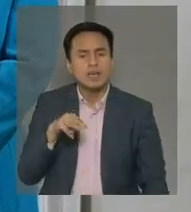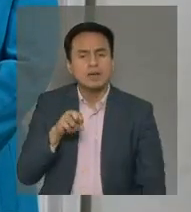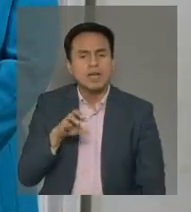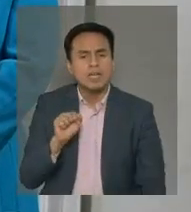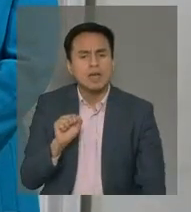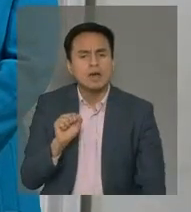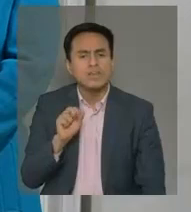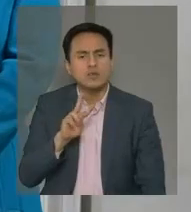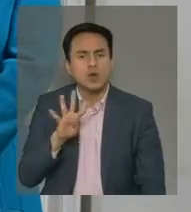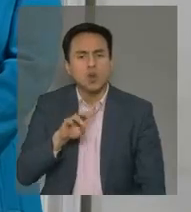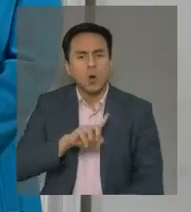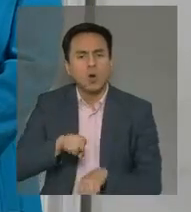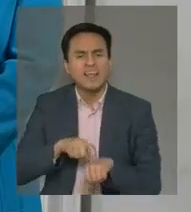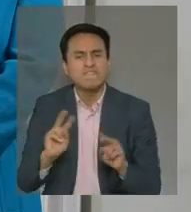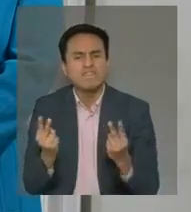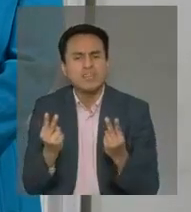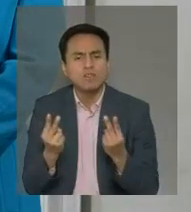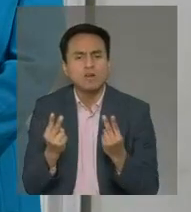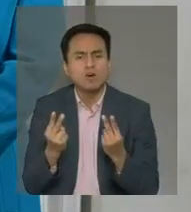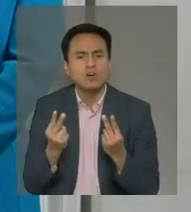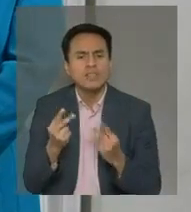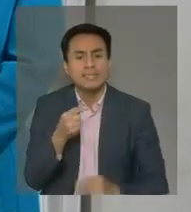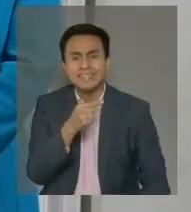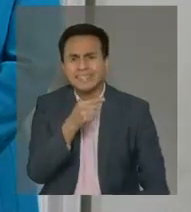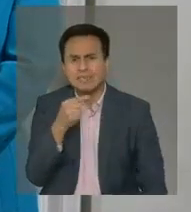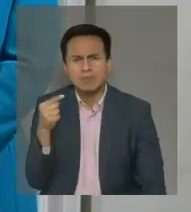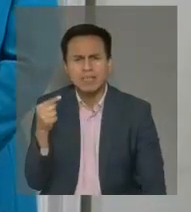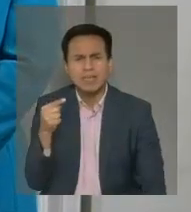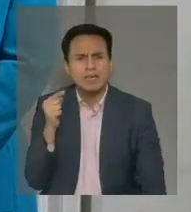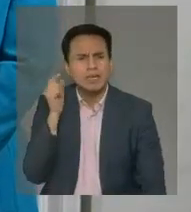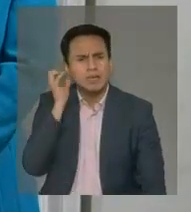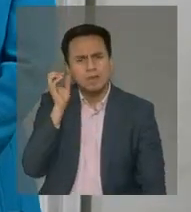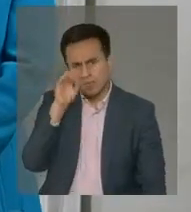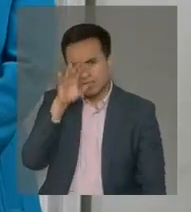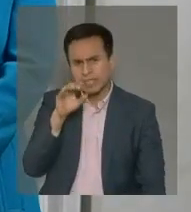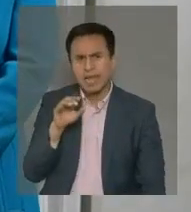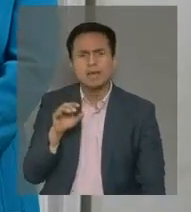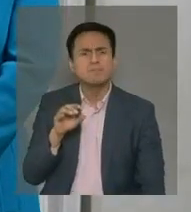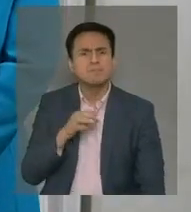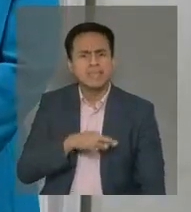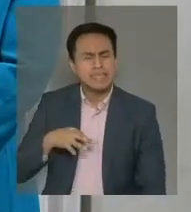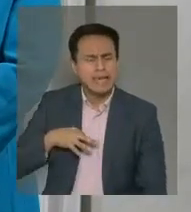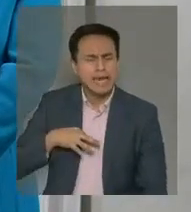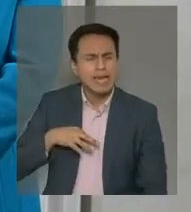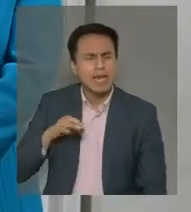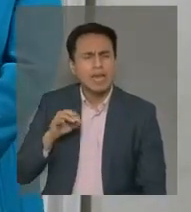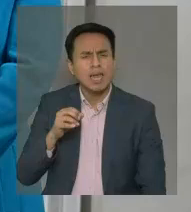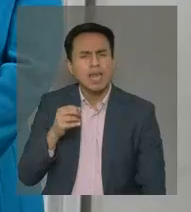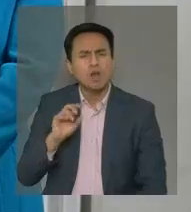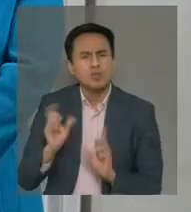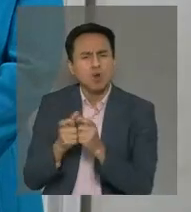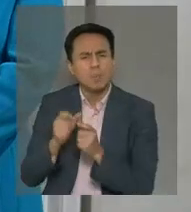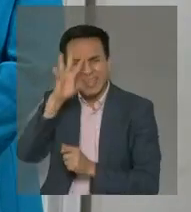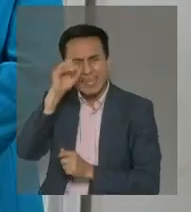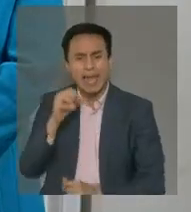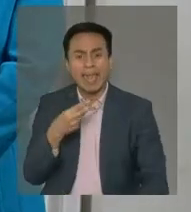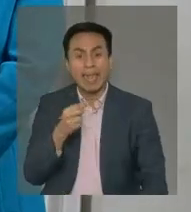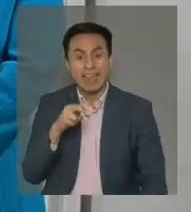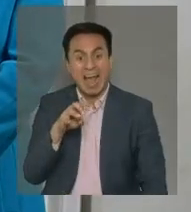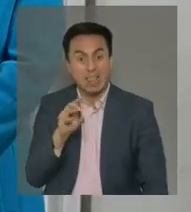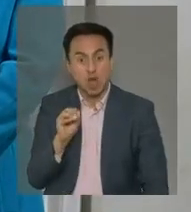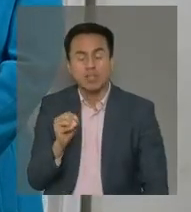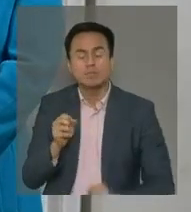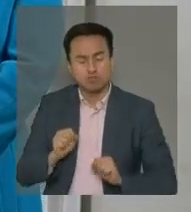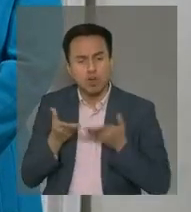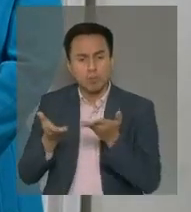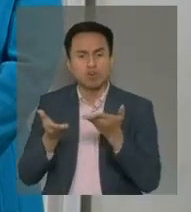24 horas estamos en vivo esta semana la ministra de minería marcela hernando en la comisión de minería en el senado señaló la disposición y el